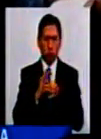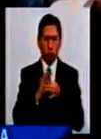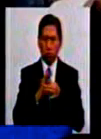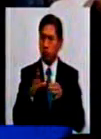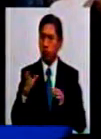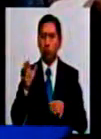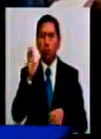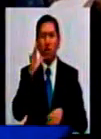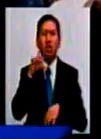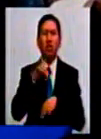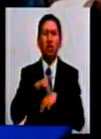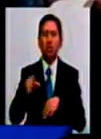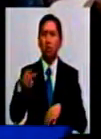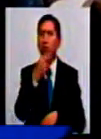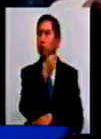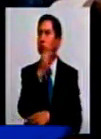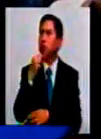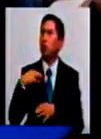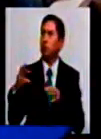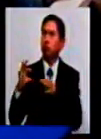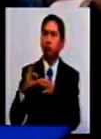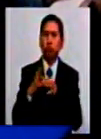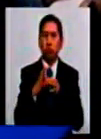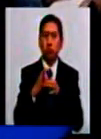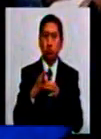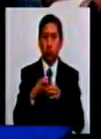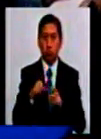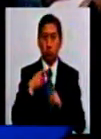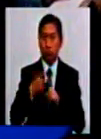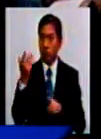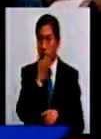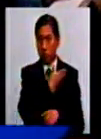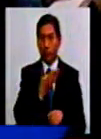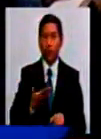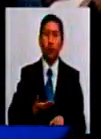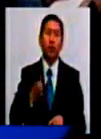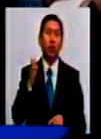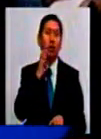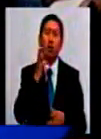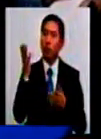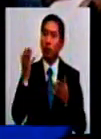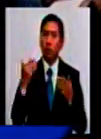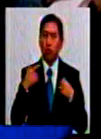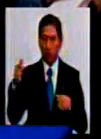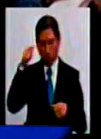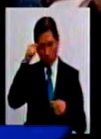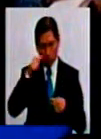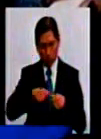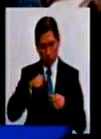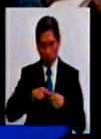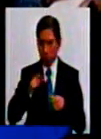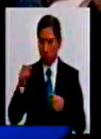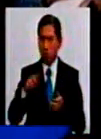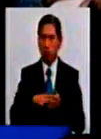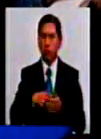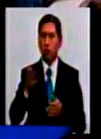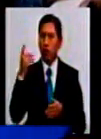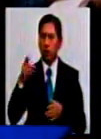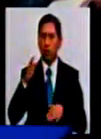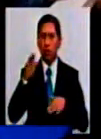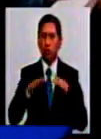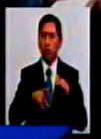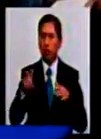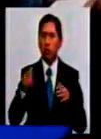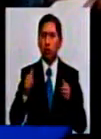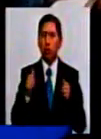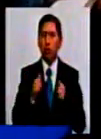madre tierra. Incluso nuestro jefe de Estado, el presidente Morales, tiene memorias de la niñez cuando caminaba con su